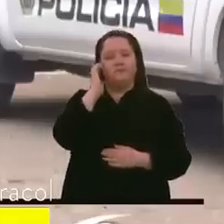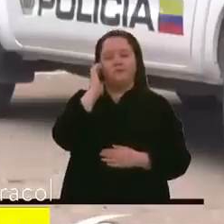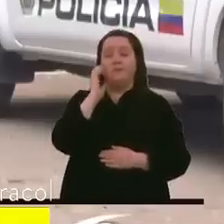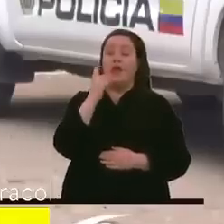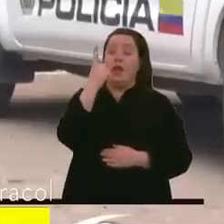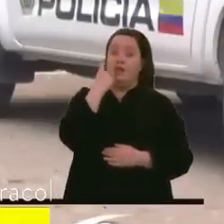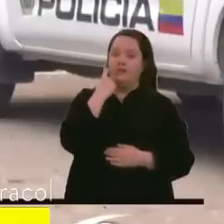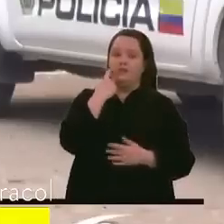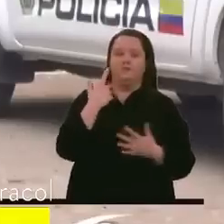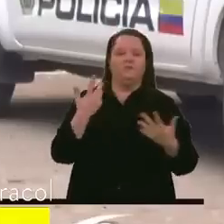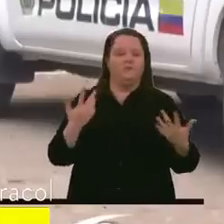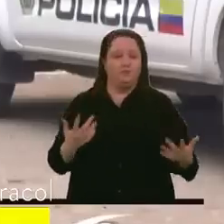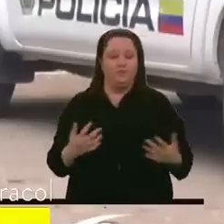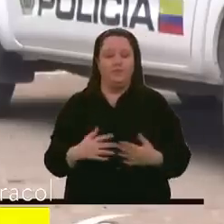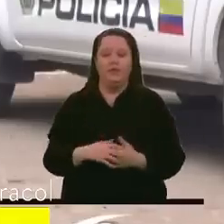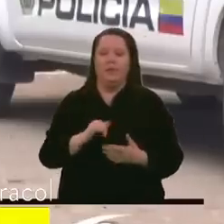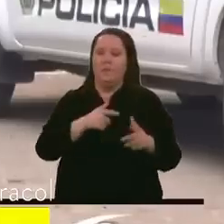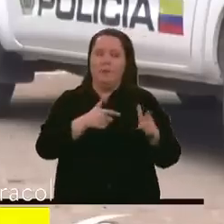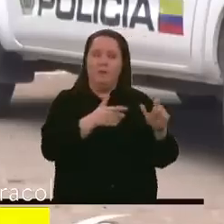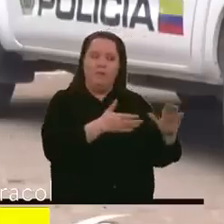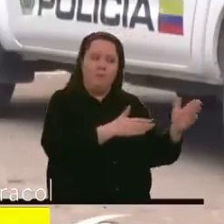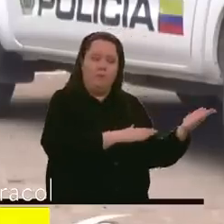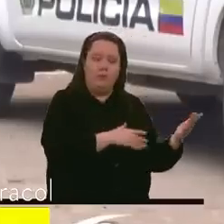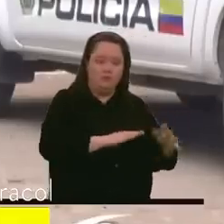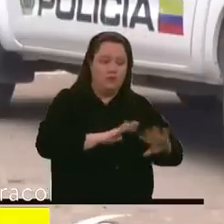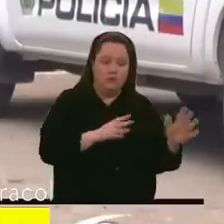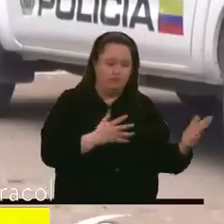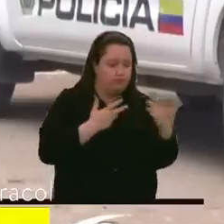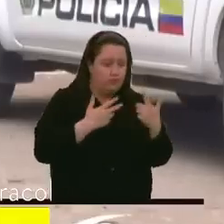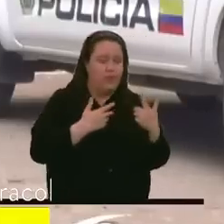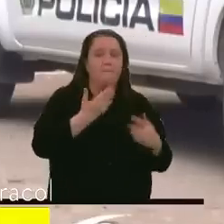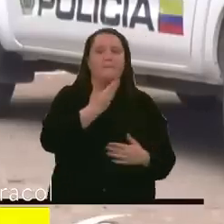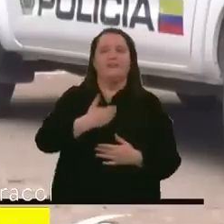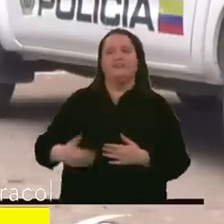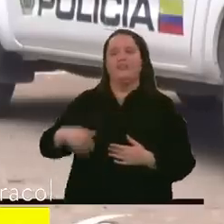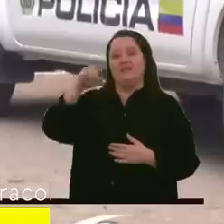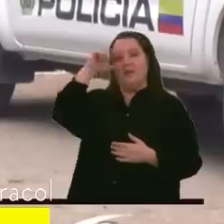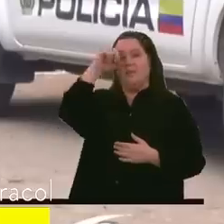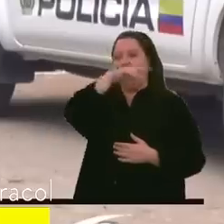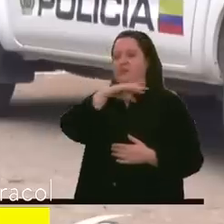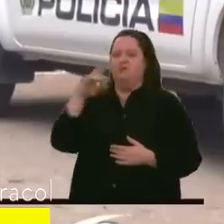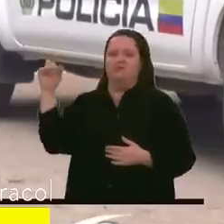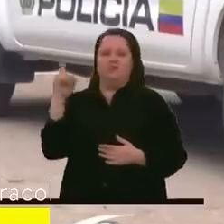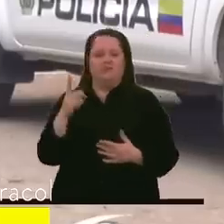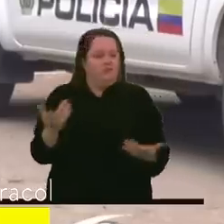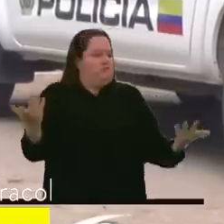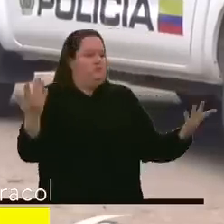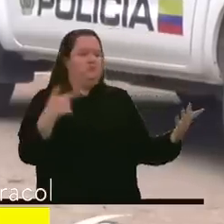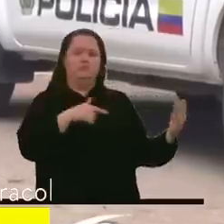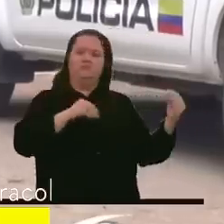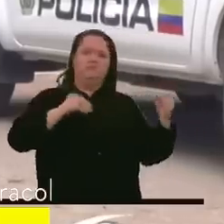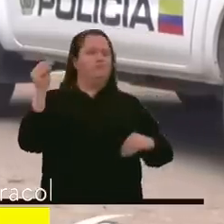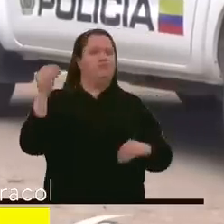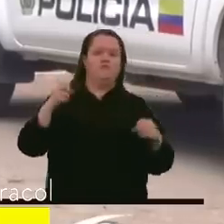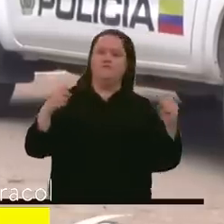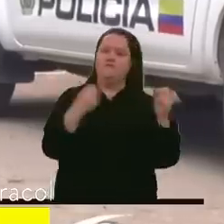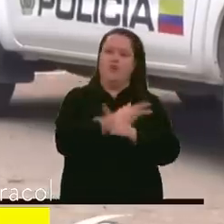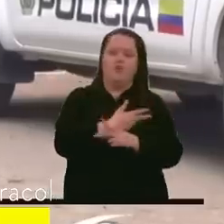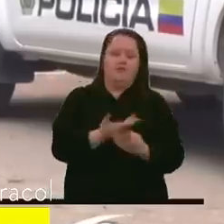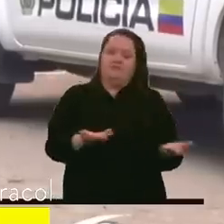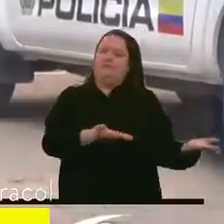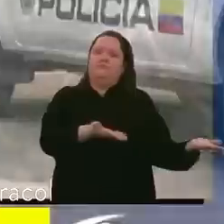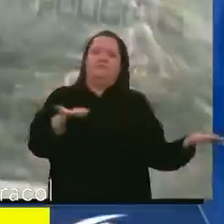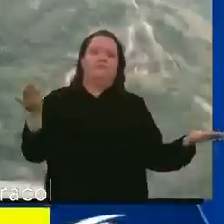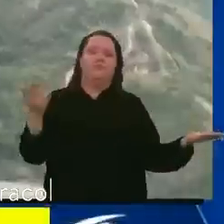Ayer tan pronto se conoció de esta masacre, el presidente de la República, Gustavo Petro, fue tajante en rechazar este acto de violencia en